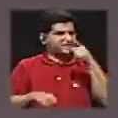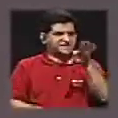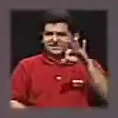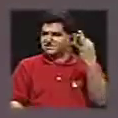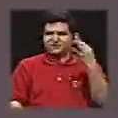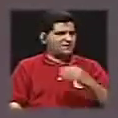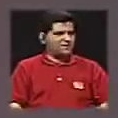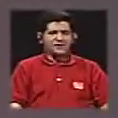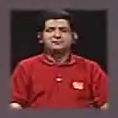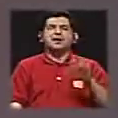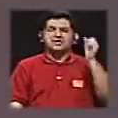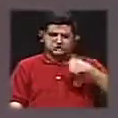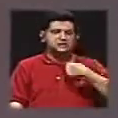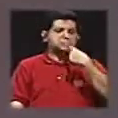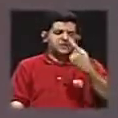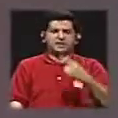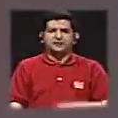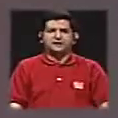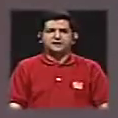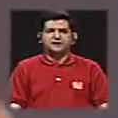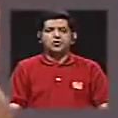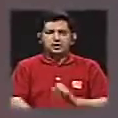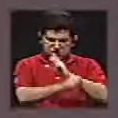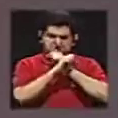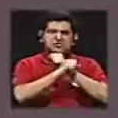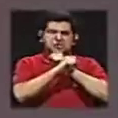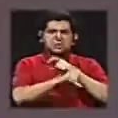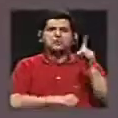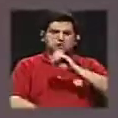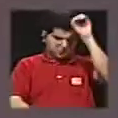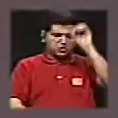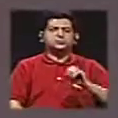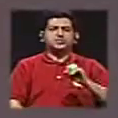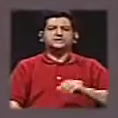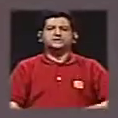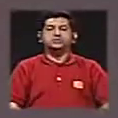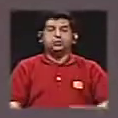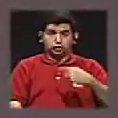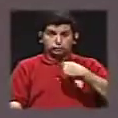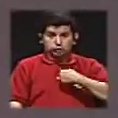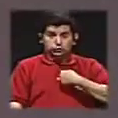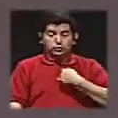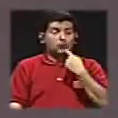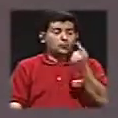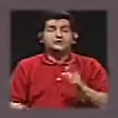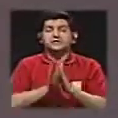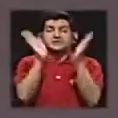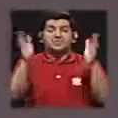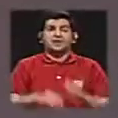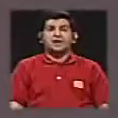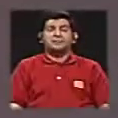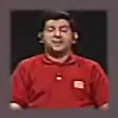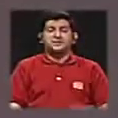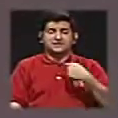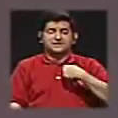manera. Yo sí le puedo decir, se lo garantizo 100%, que yo era, como dicen públicamente, del riñón del doctor, uh-huh,